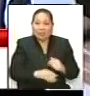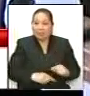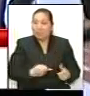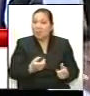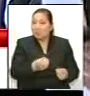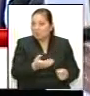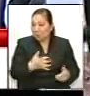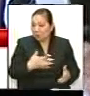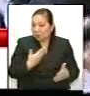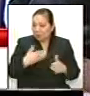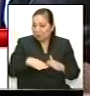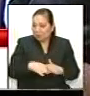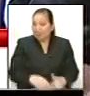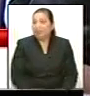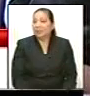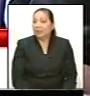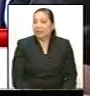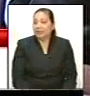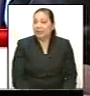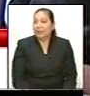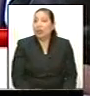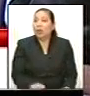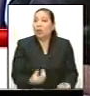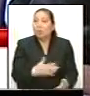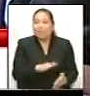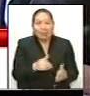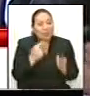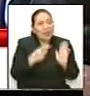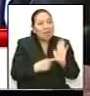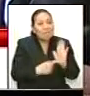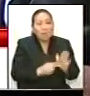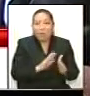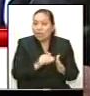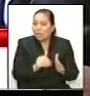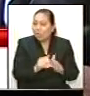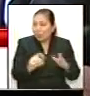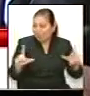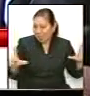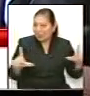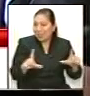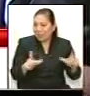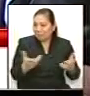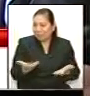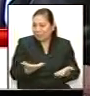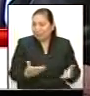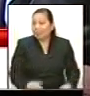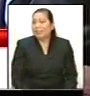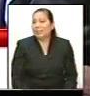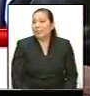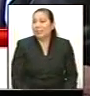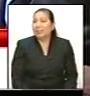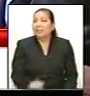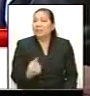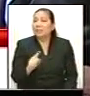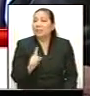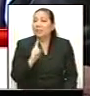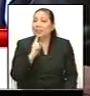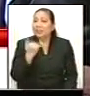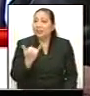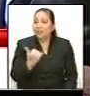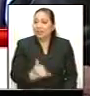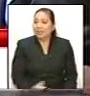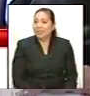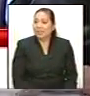usted ingresa, señora Presidenta, como se ha demostrado en todos los canales de televisión, salvo en uno, que coincidentemente en ese